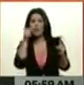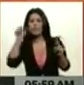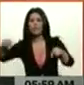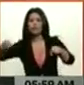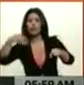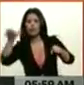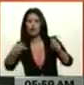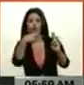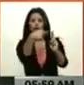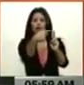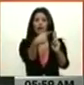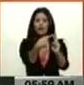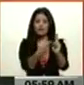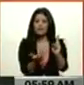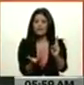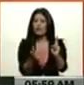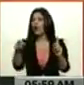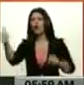cuartel y sin un régimen de disciplina.